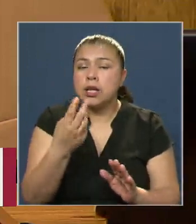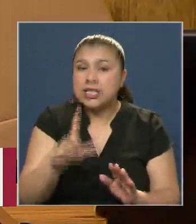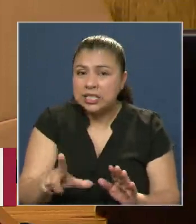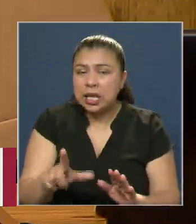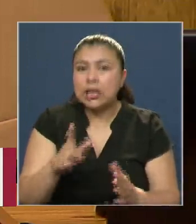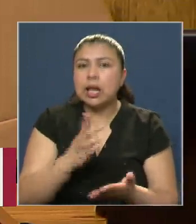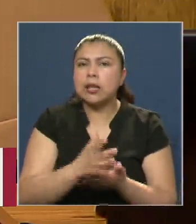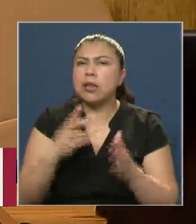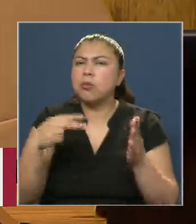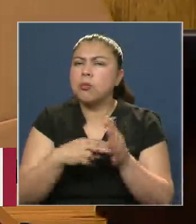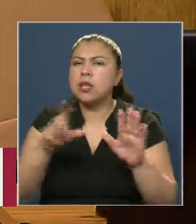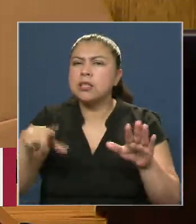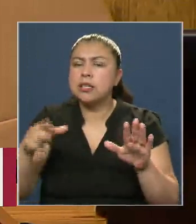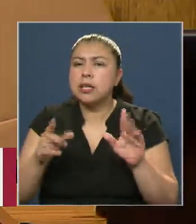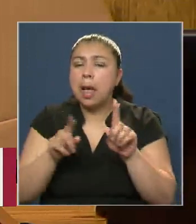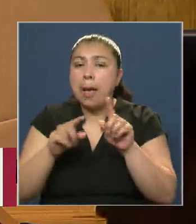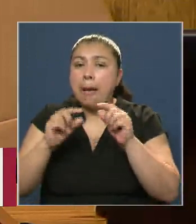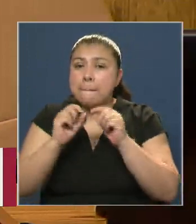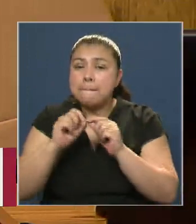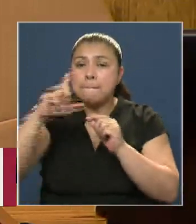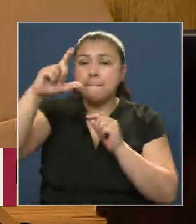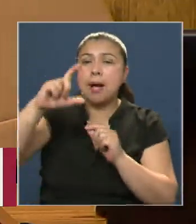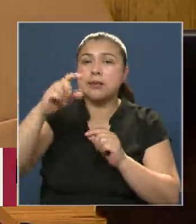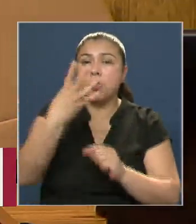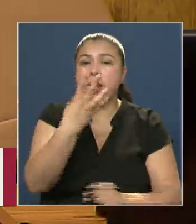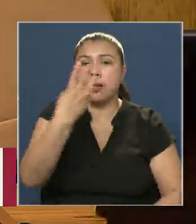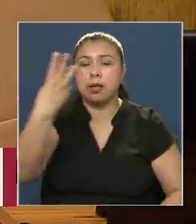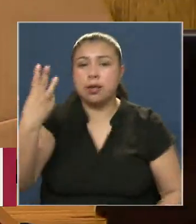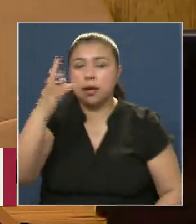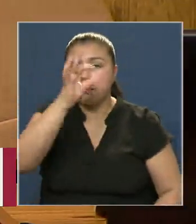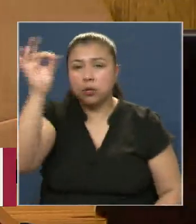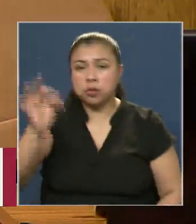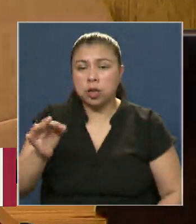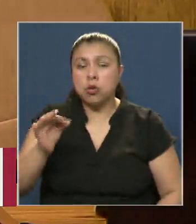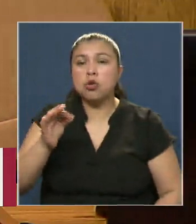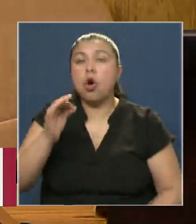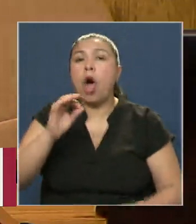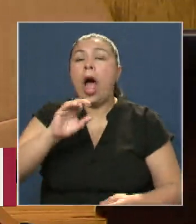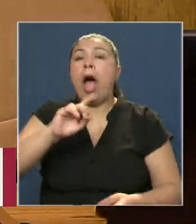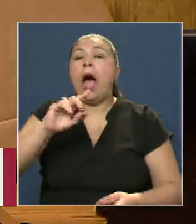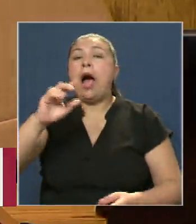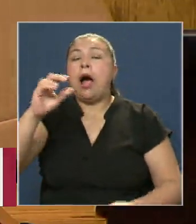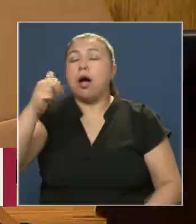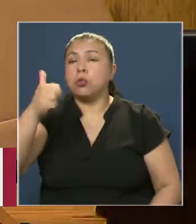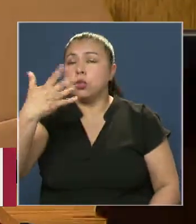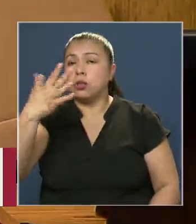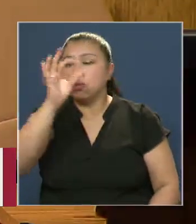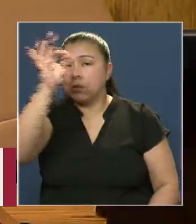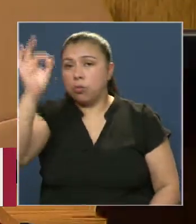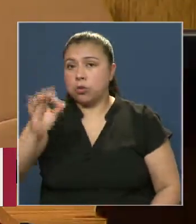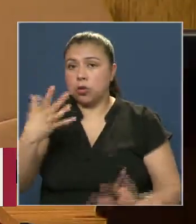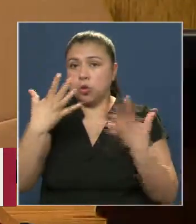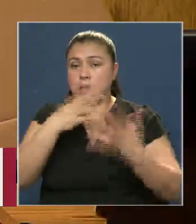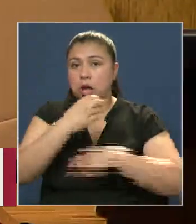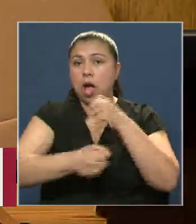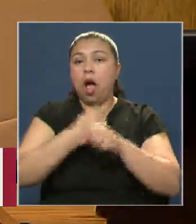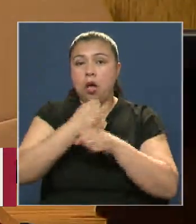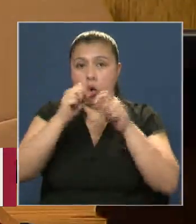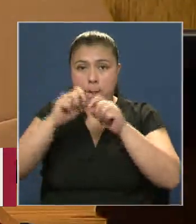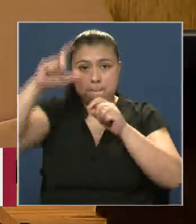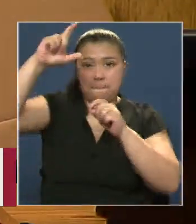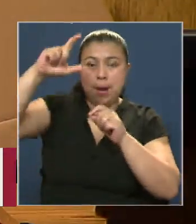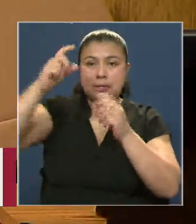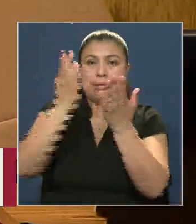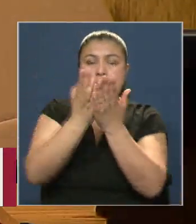media logró crecer desde un 43% a un 65% en estos 10 años. Es cierto que hablar